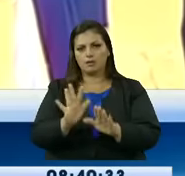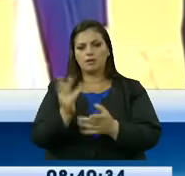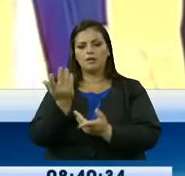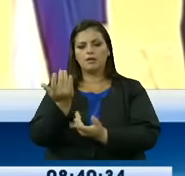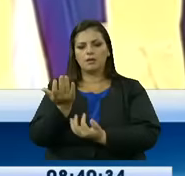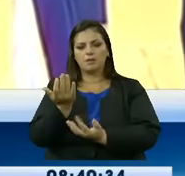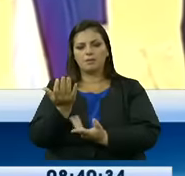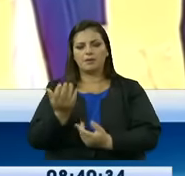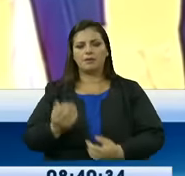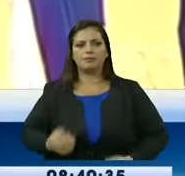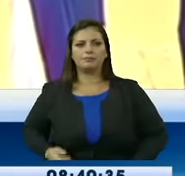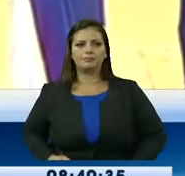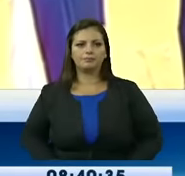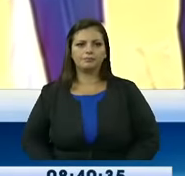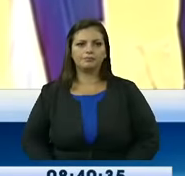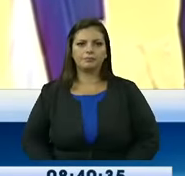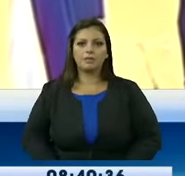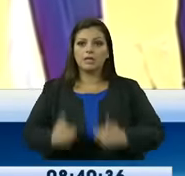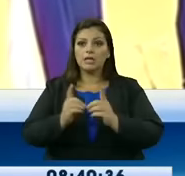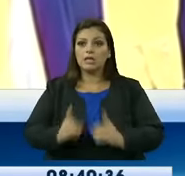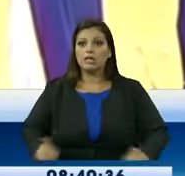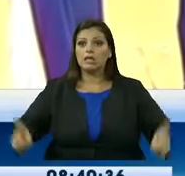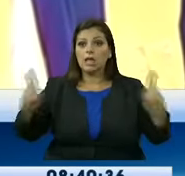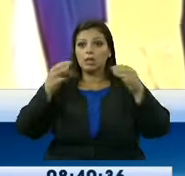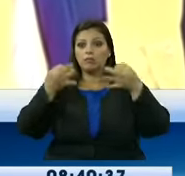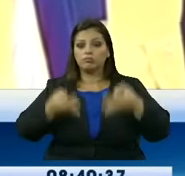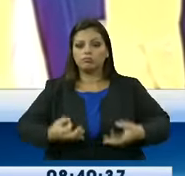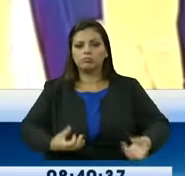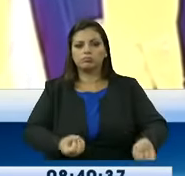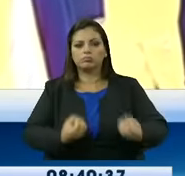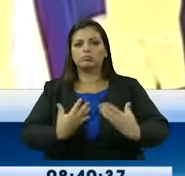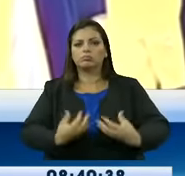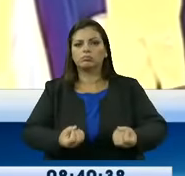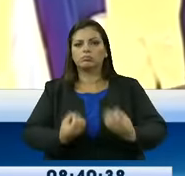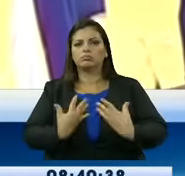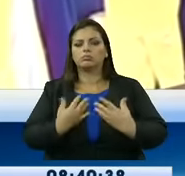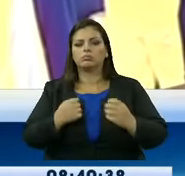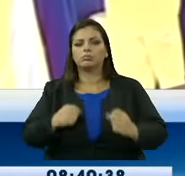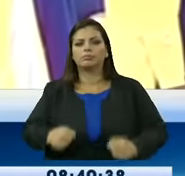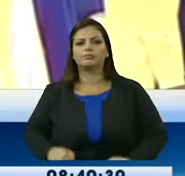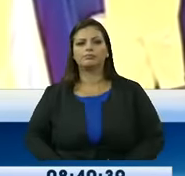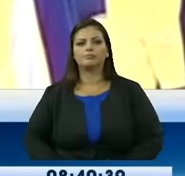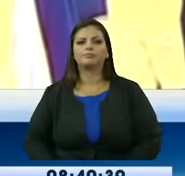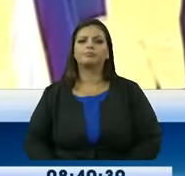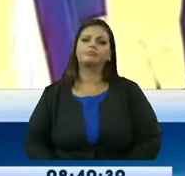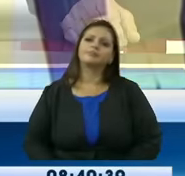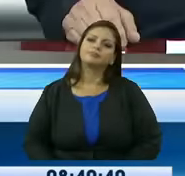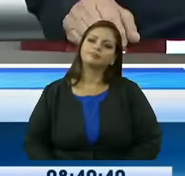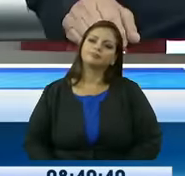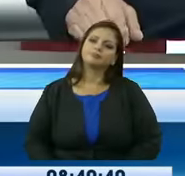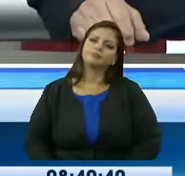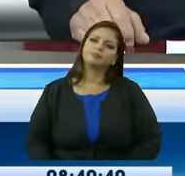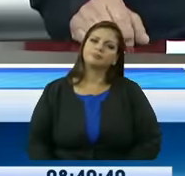poder lo que es actualizar todo lo que se está llevando a cabo acá en este punto electoral. Ustedes tienen más en estudios. Muy buenos días.